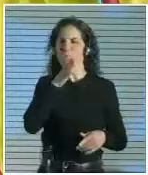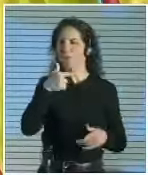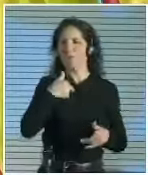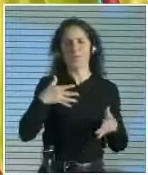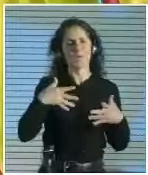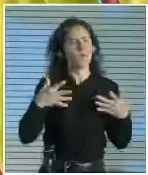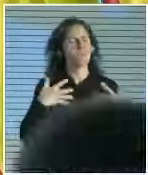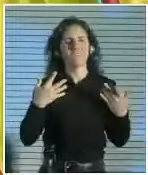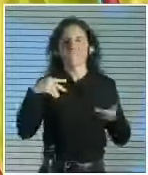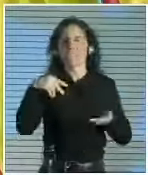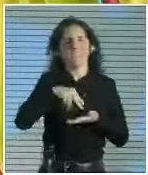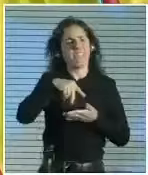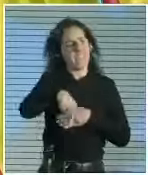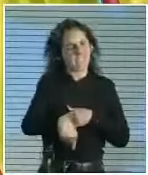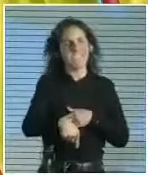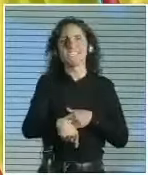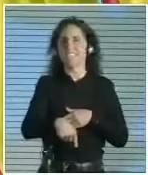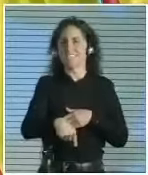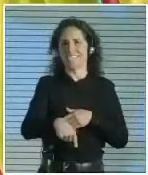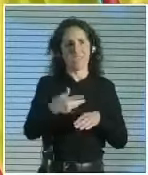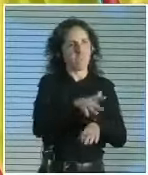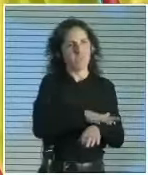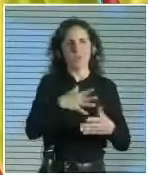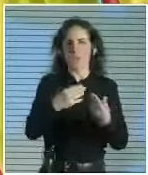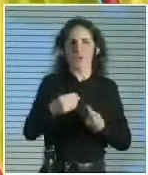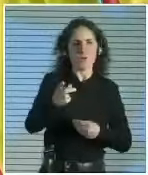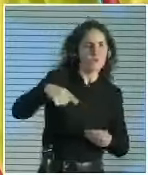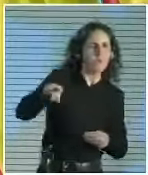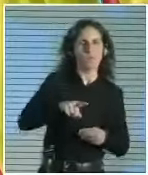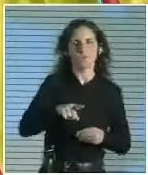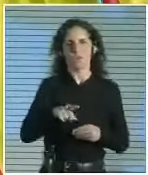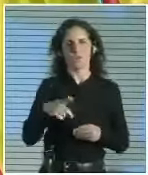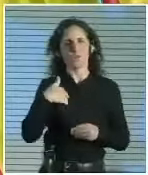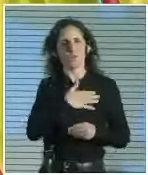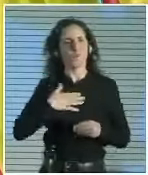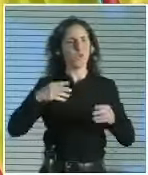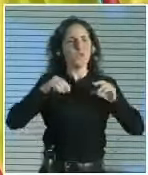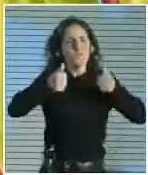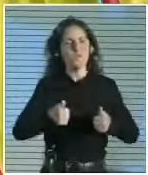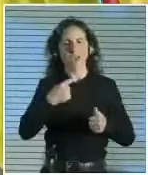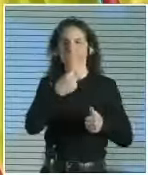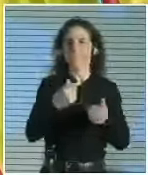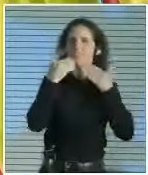hoy en Mallorca con ustedes. En primer lugar, quiero agradecer a la Fundación de Mallorca,